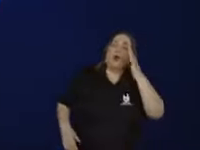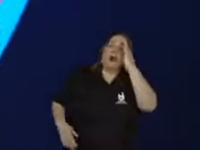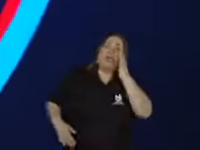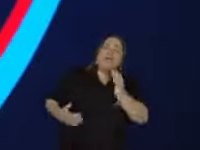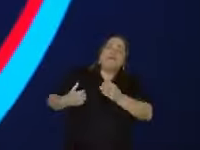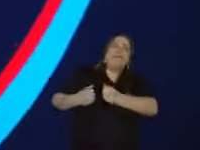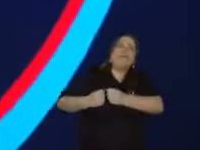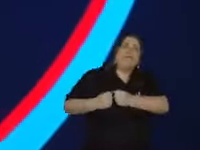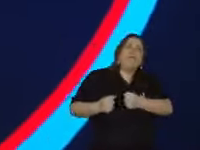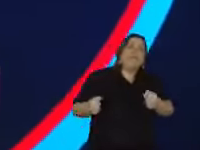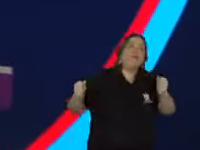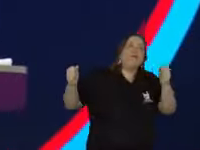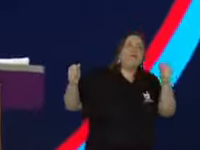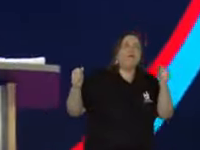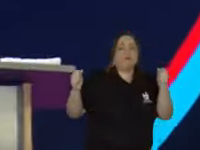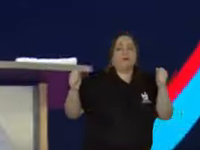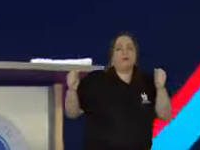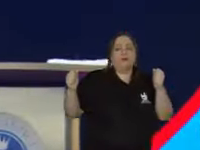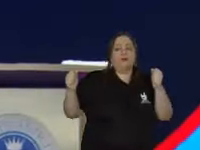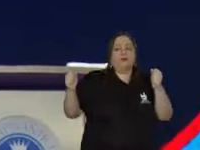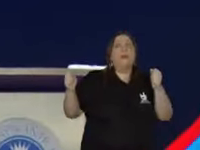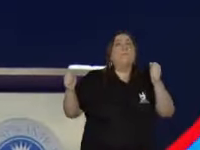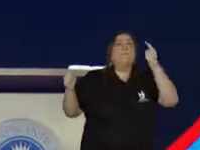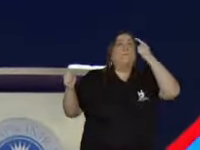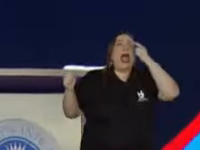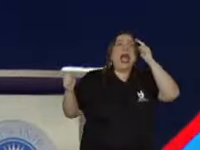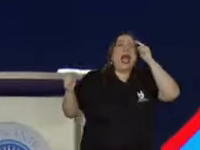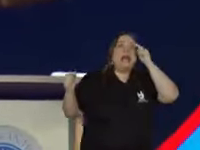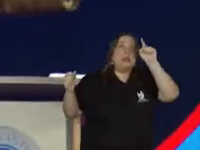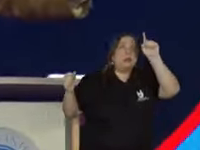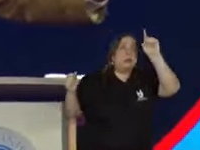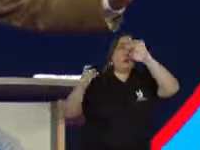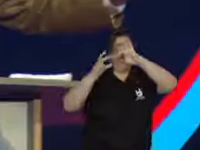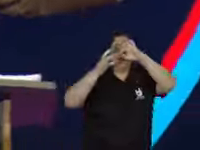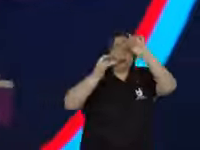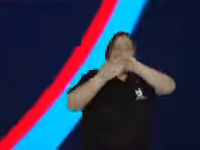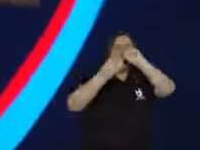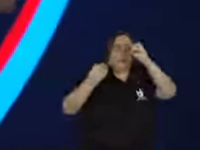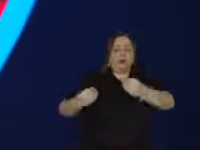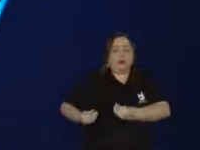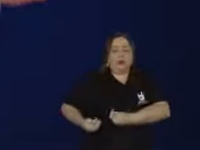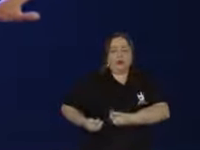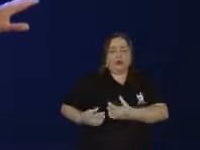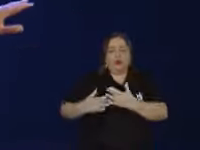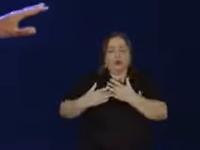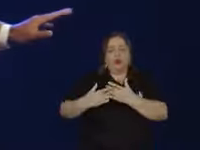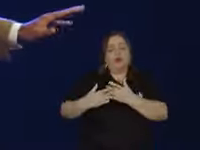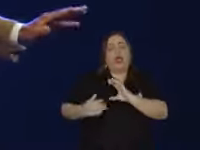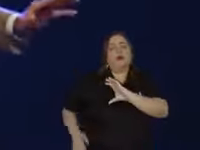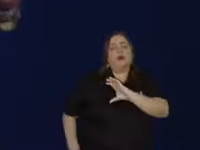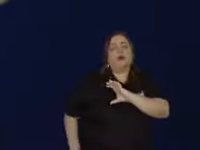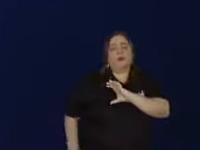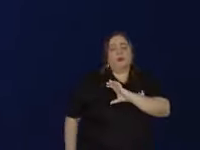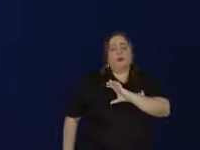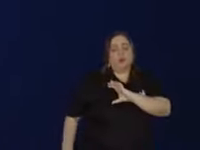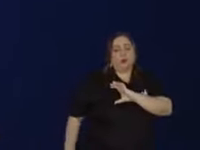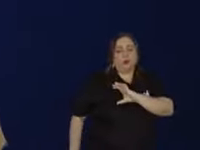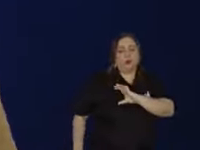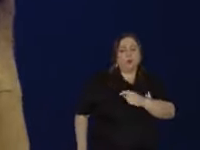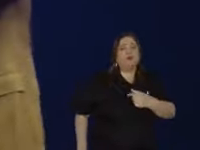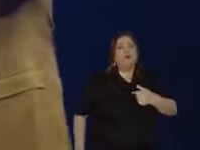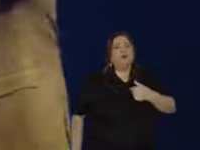corazón para ser lleno de ti. En el momento en el que estoy, te